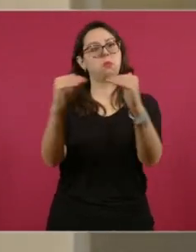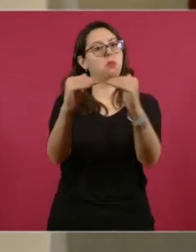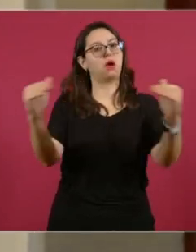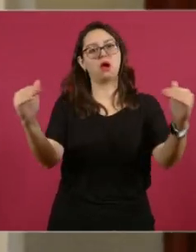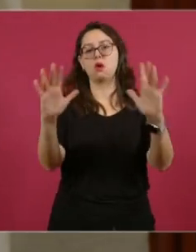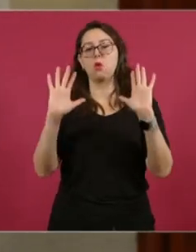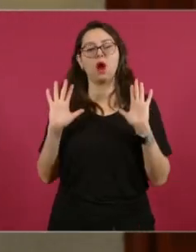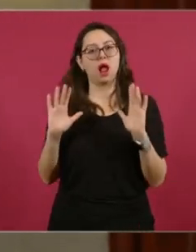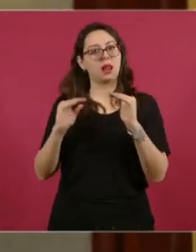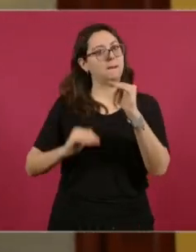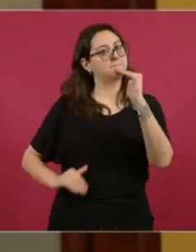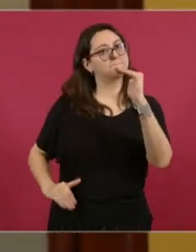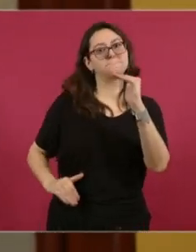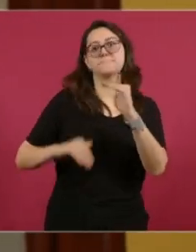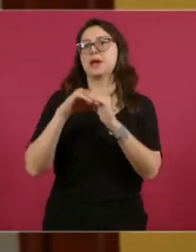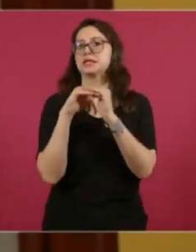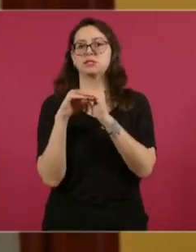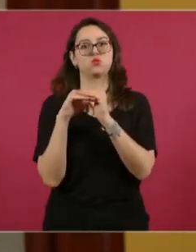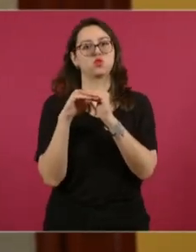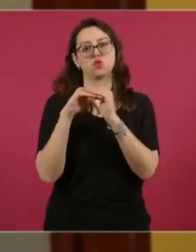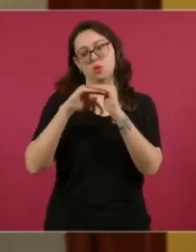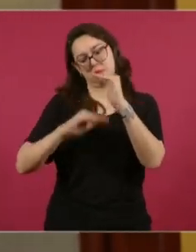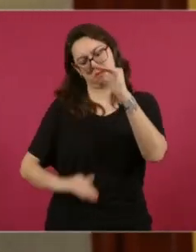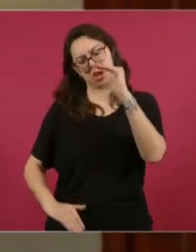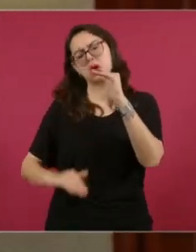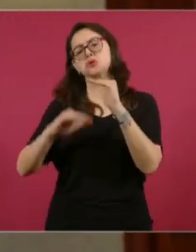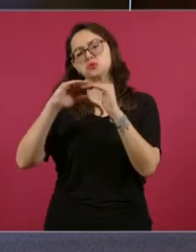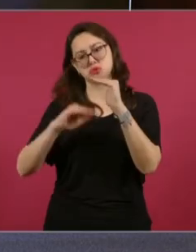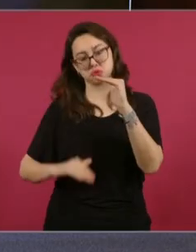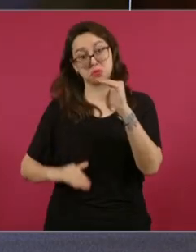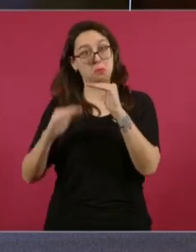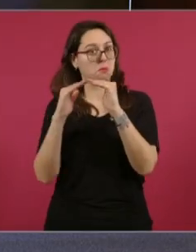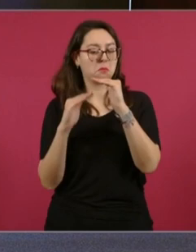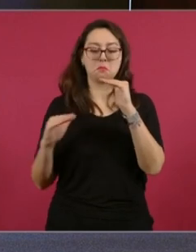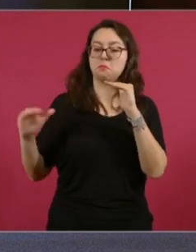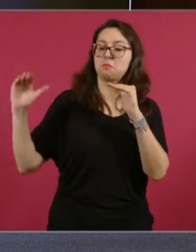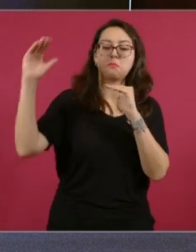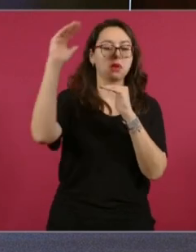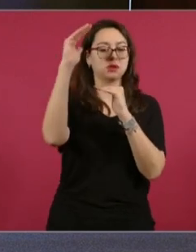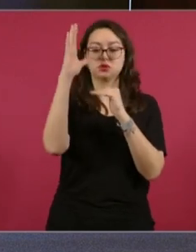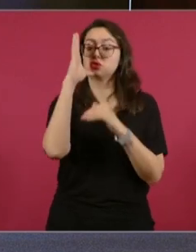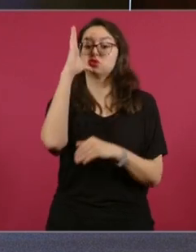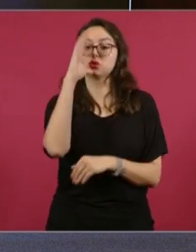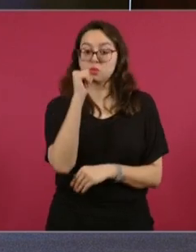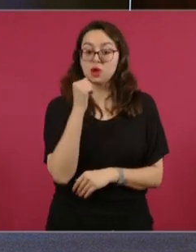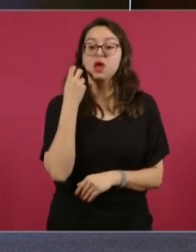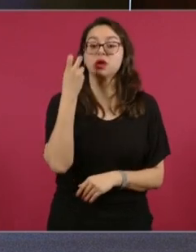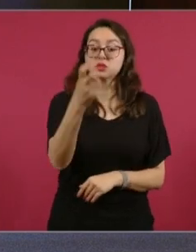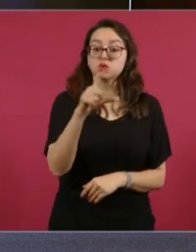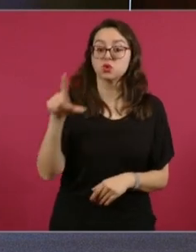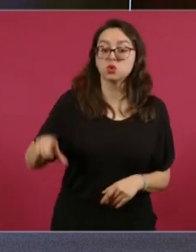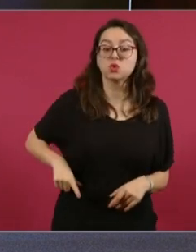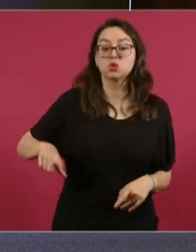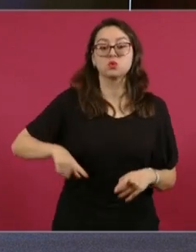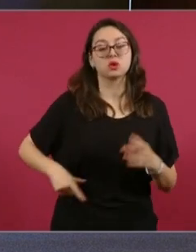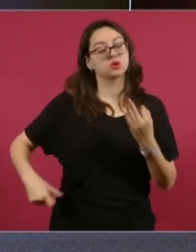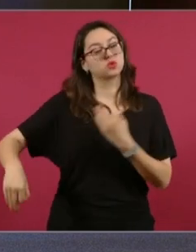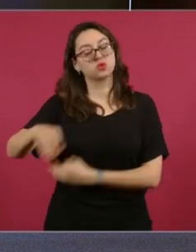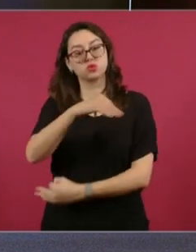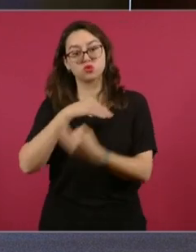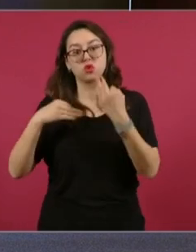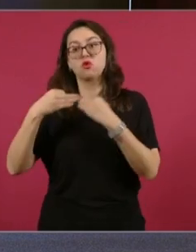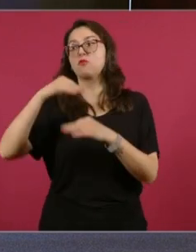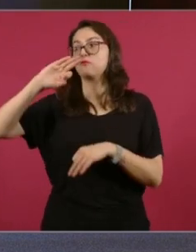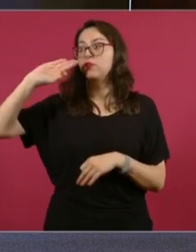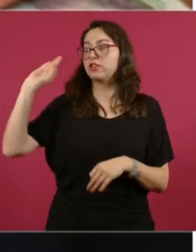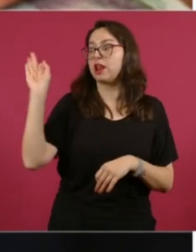puede ganar. Es así que se ajustan todas las remuneraciones de los servidores públicos, tanto